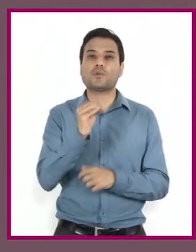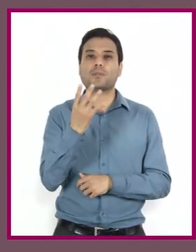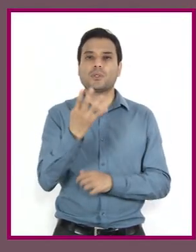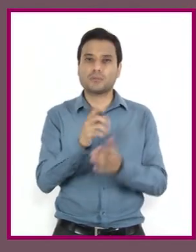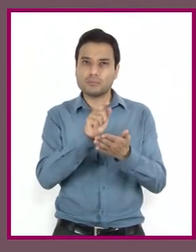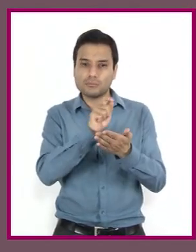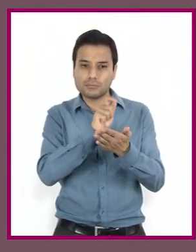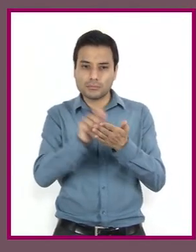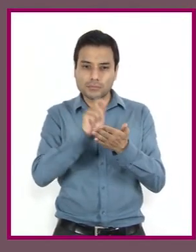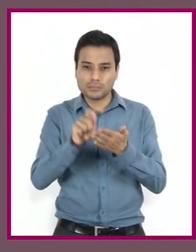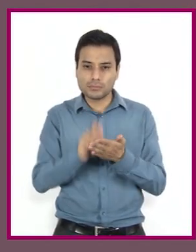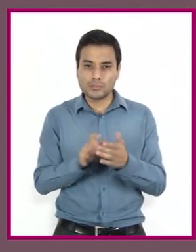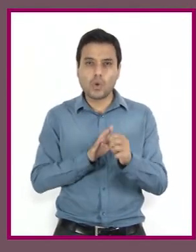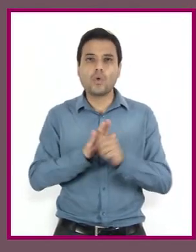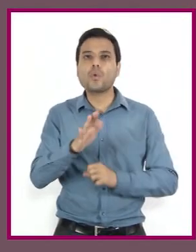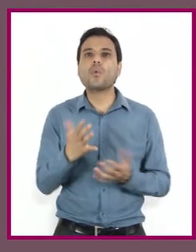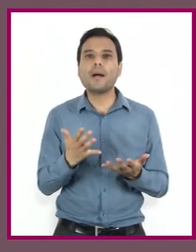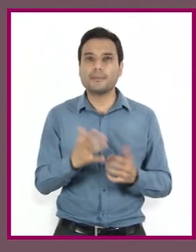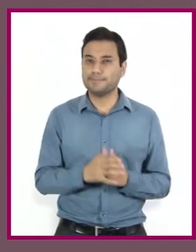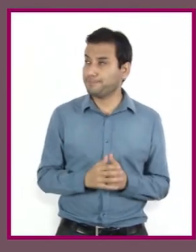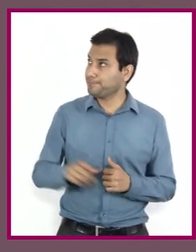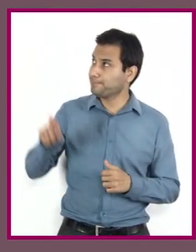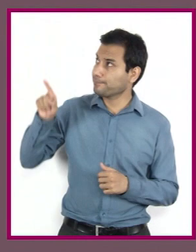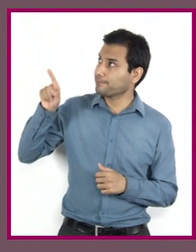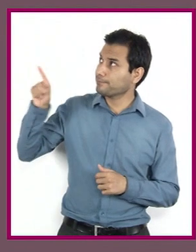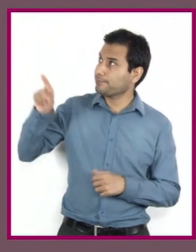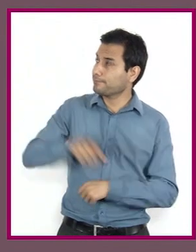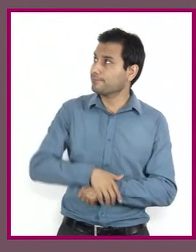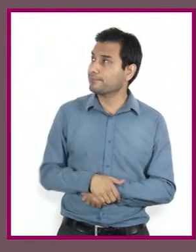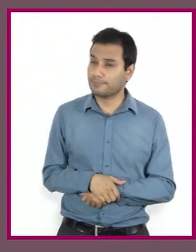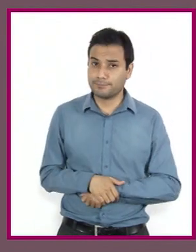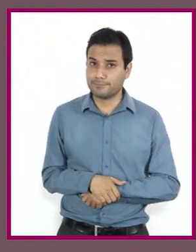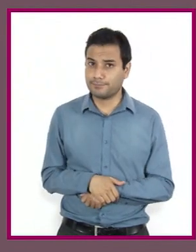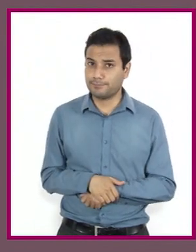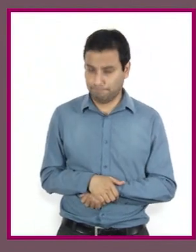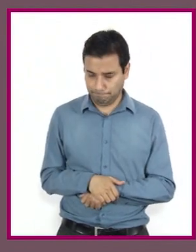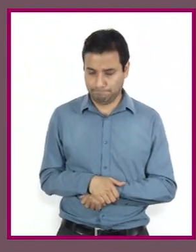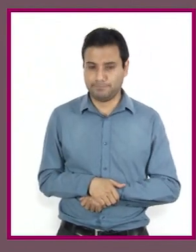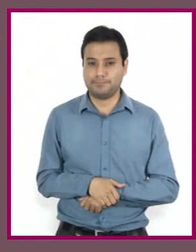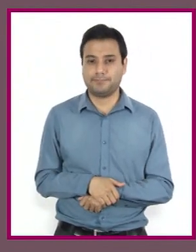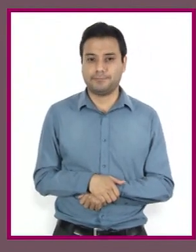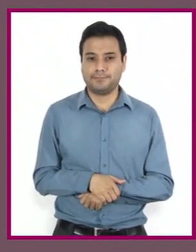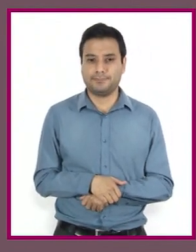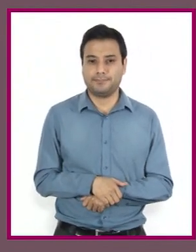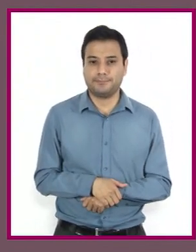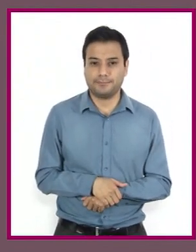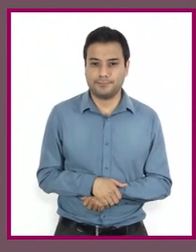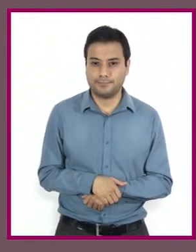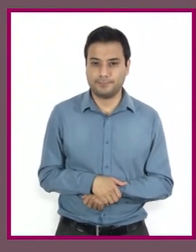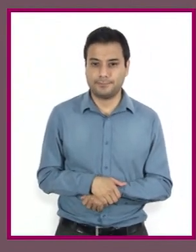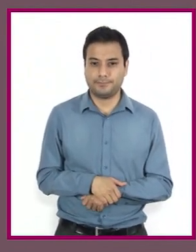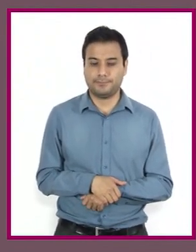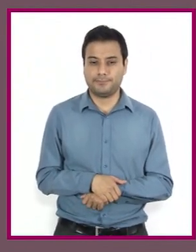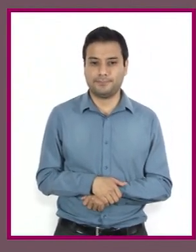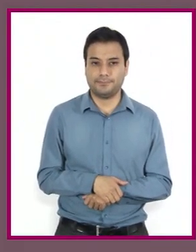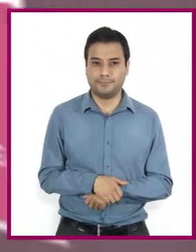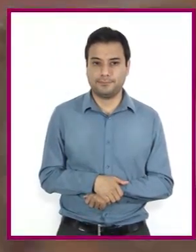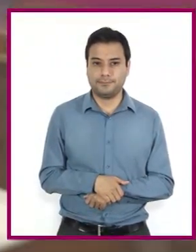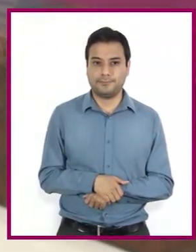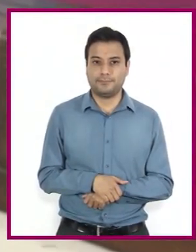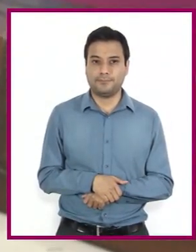1994, reforma constitucional al artículo 41. El objetivo era ciudadanizar al